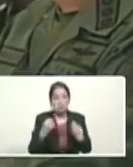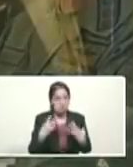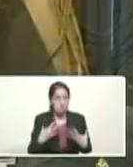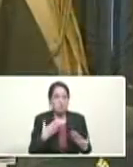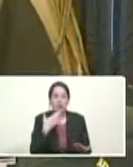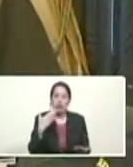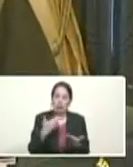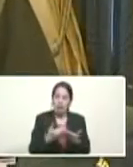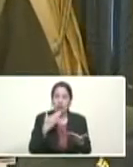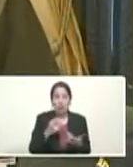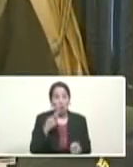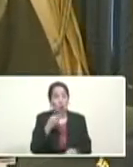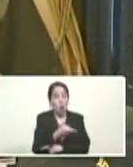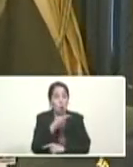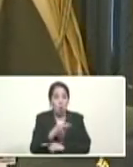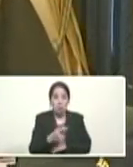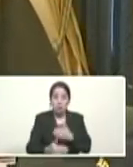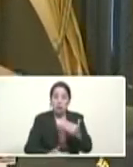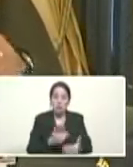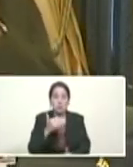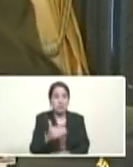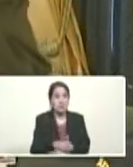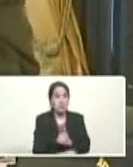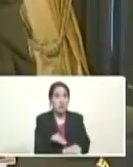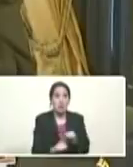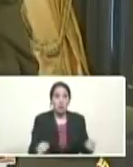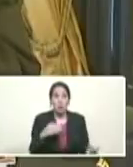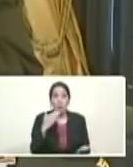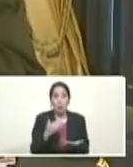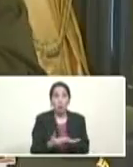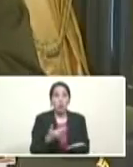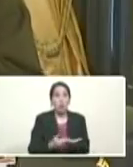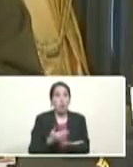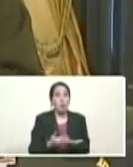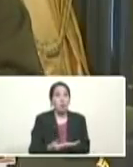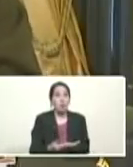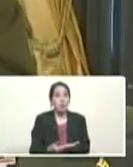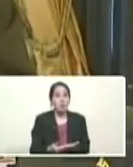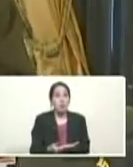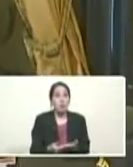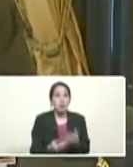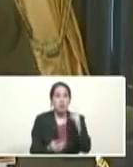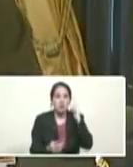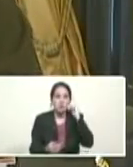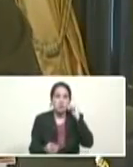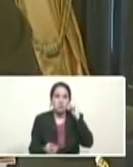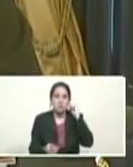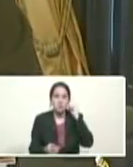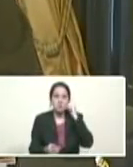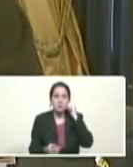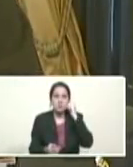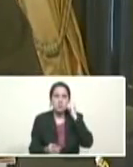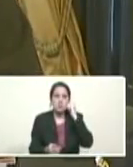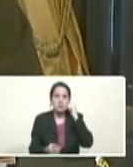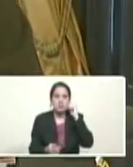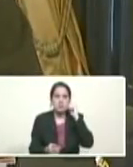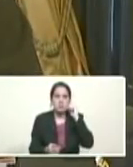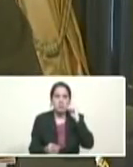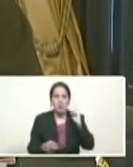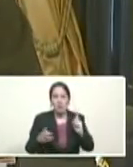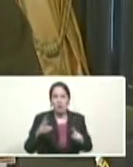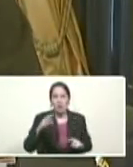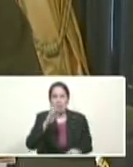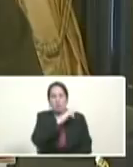dada avancemos aquí se me está proponiendo el ministro de defensa vladimir padrino